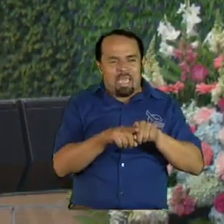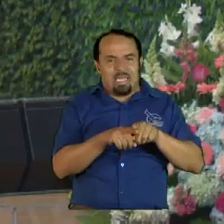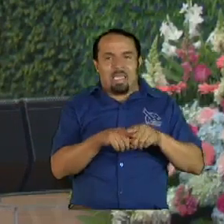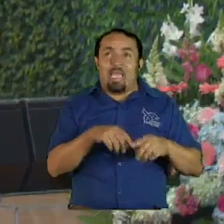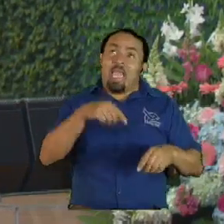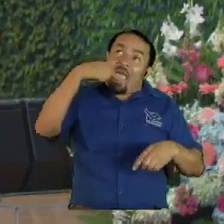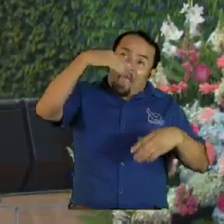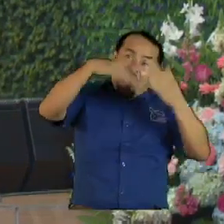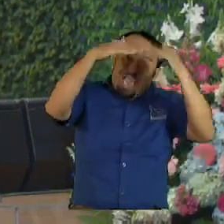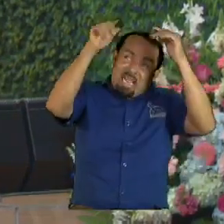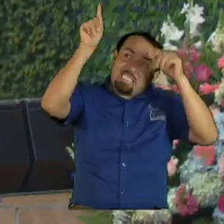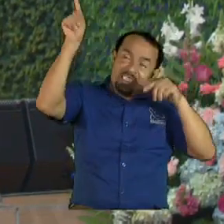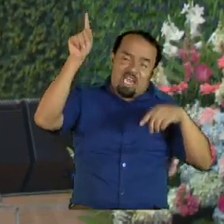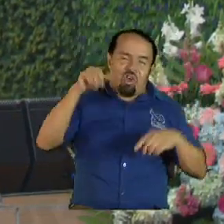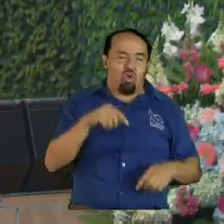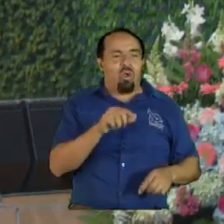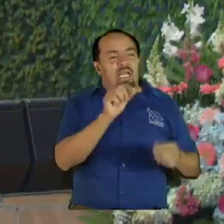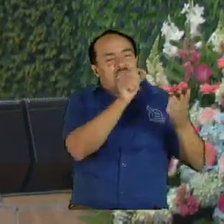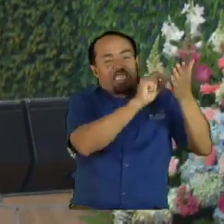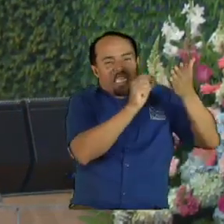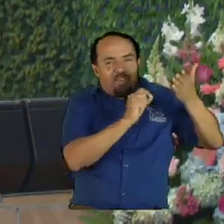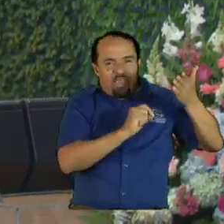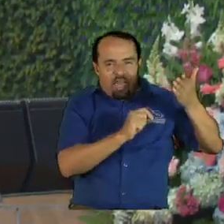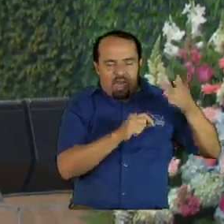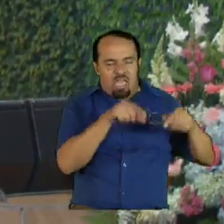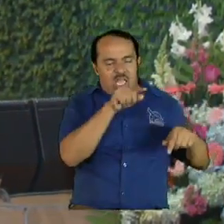haber ofendido a mi siervo.